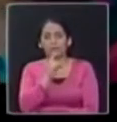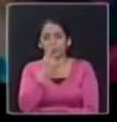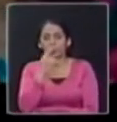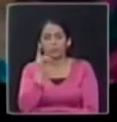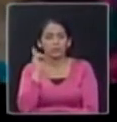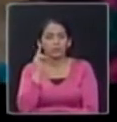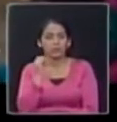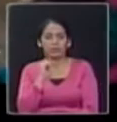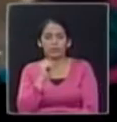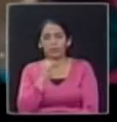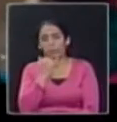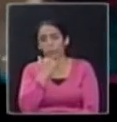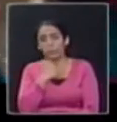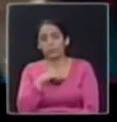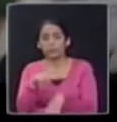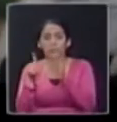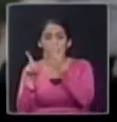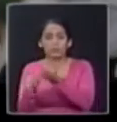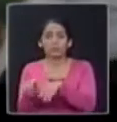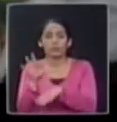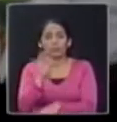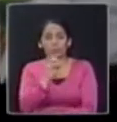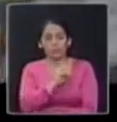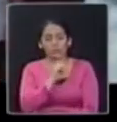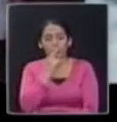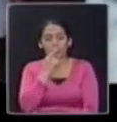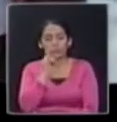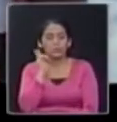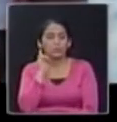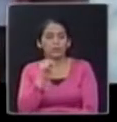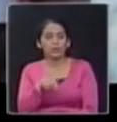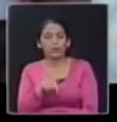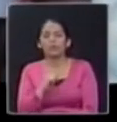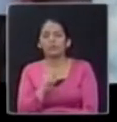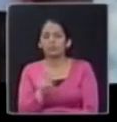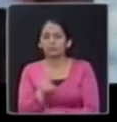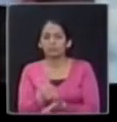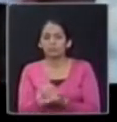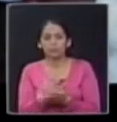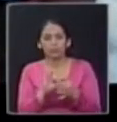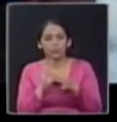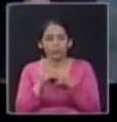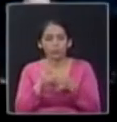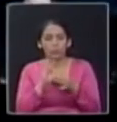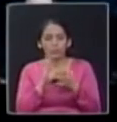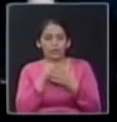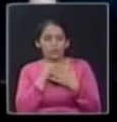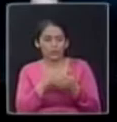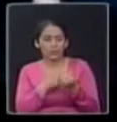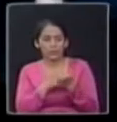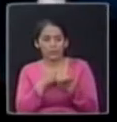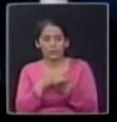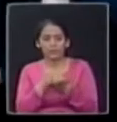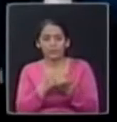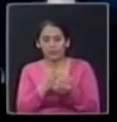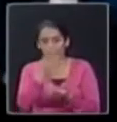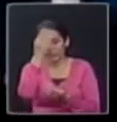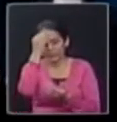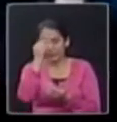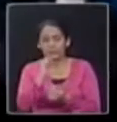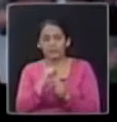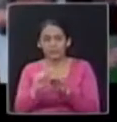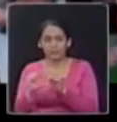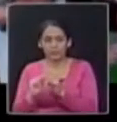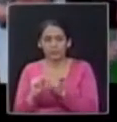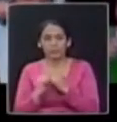690 niños, ellos van a trabajar con nosotros y nosotros vamos a revisarlos continuamente. Sin embargo, alrededor de